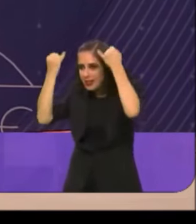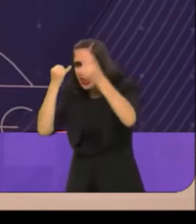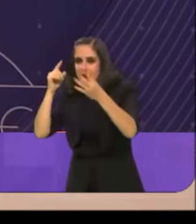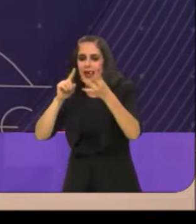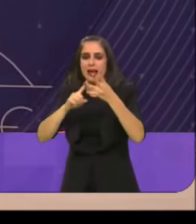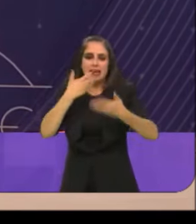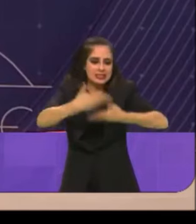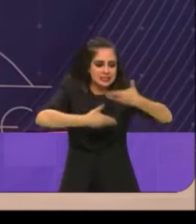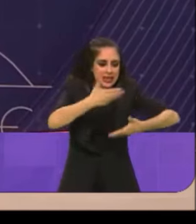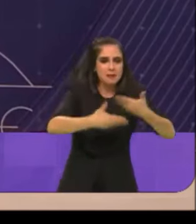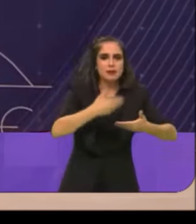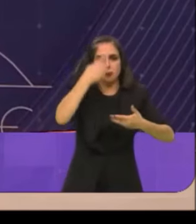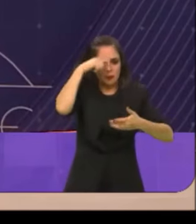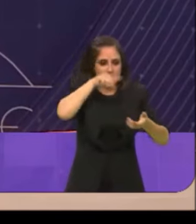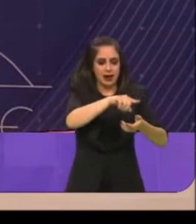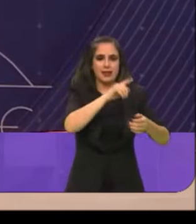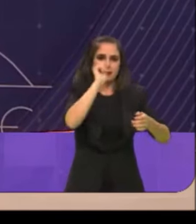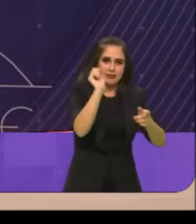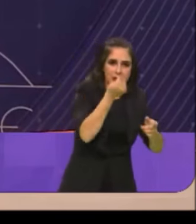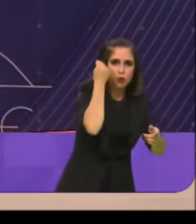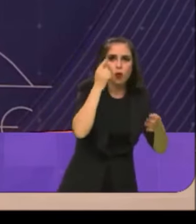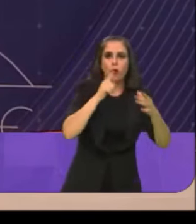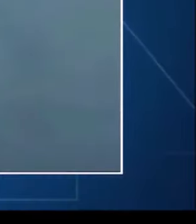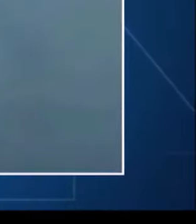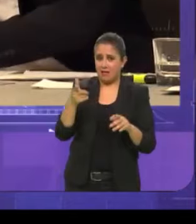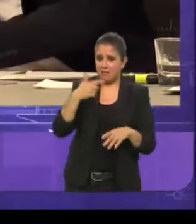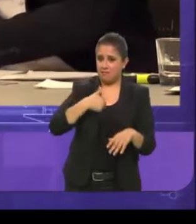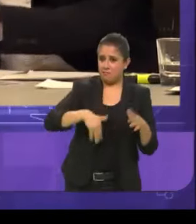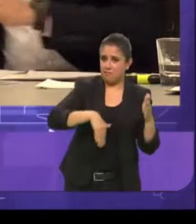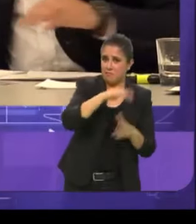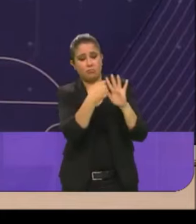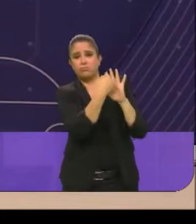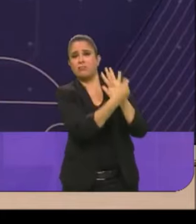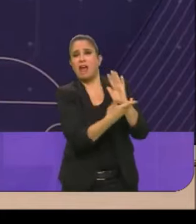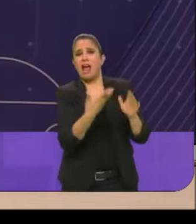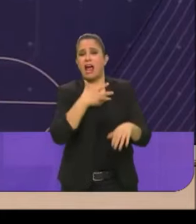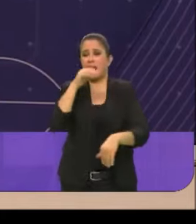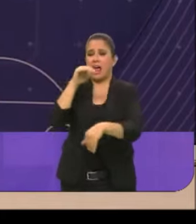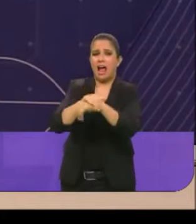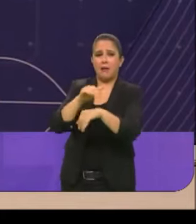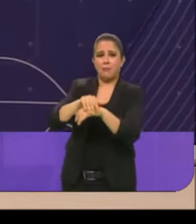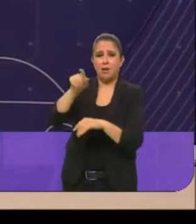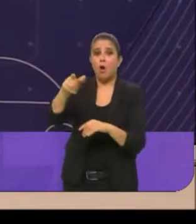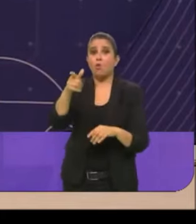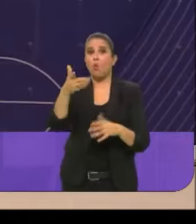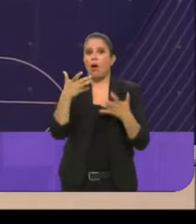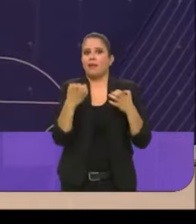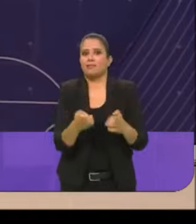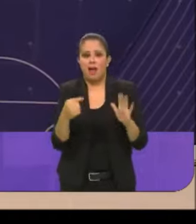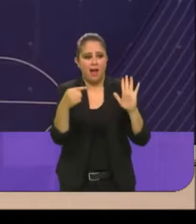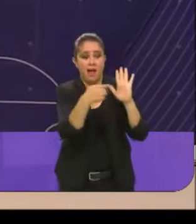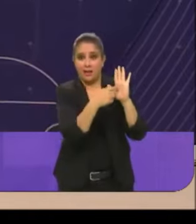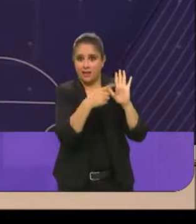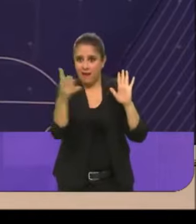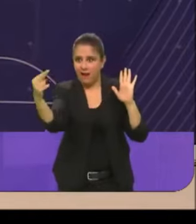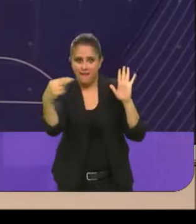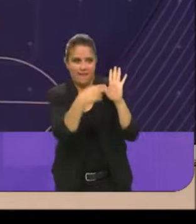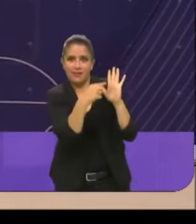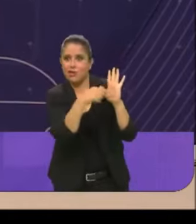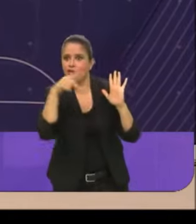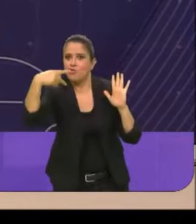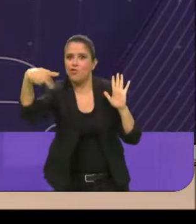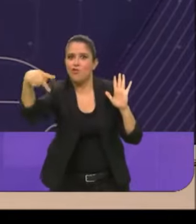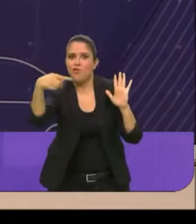entre dos Clara brugada y Santiago tahuada Santiago que Aquí estás tú te reconoces aquí